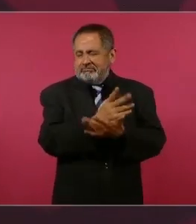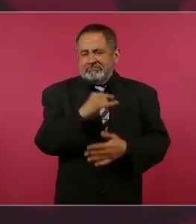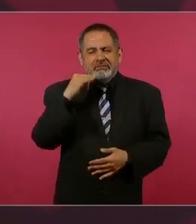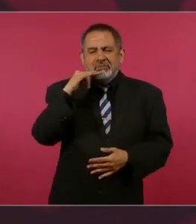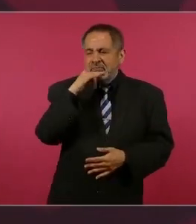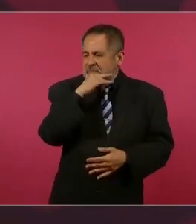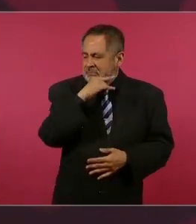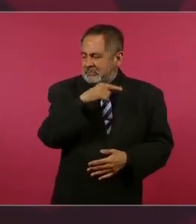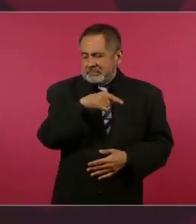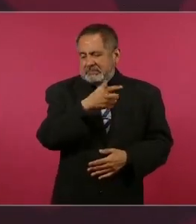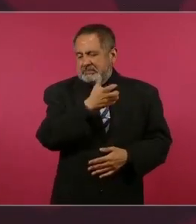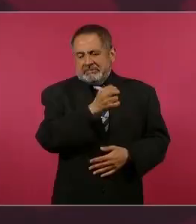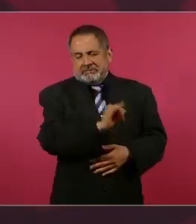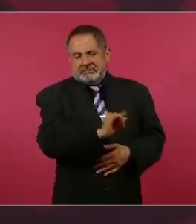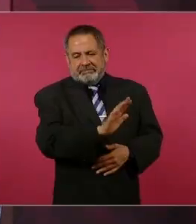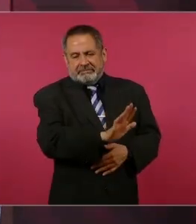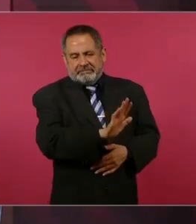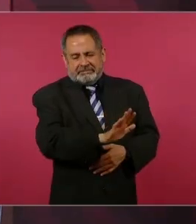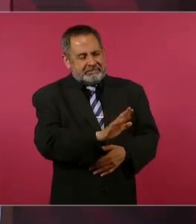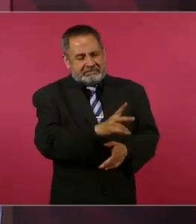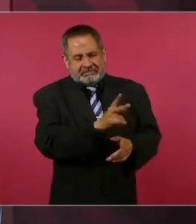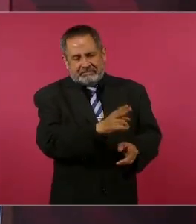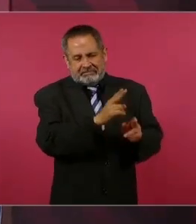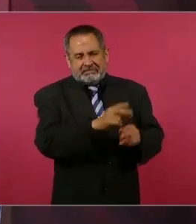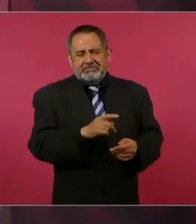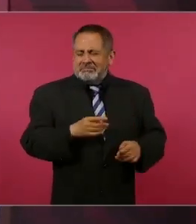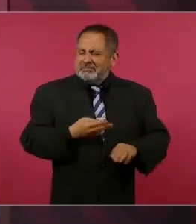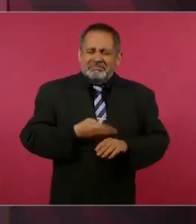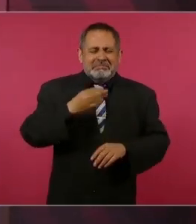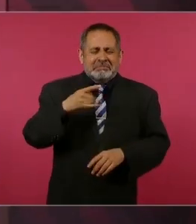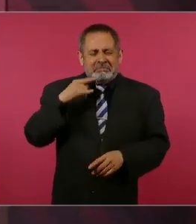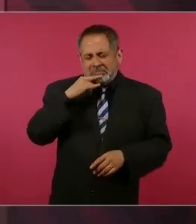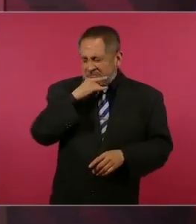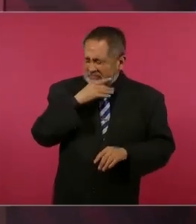distingue, los caracteriza. Son muy hipócritas.